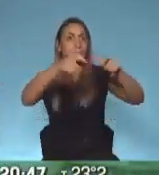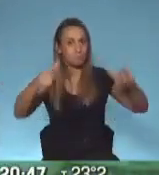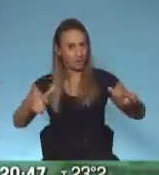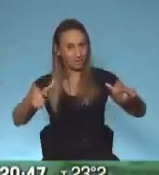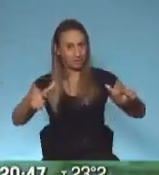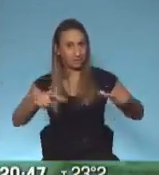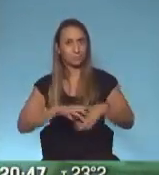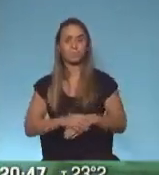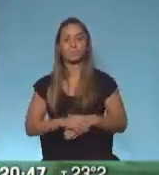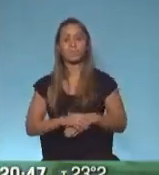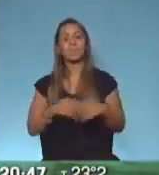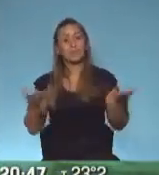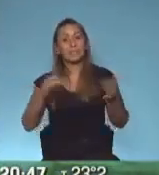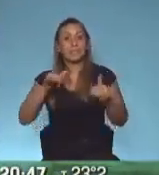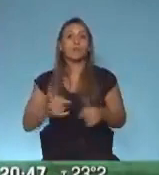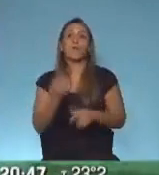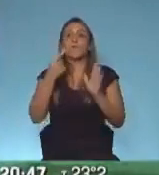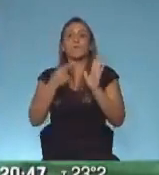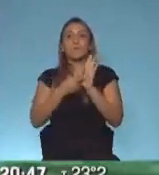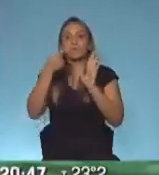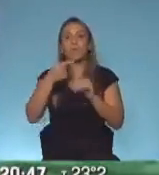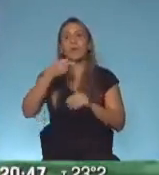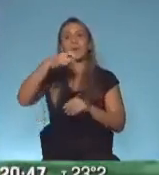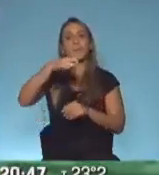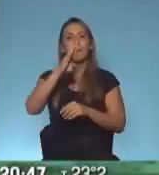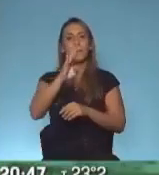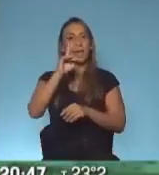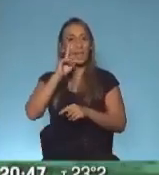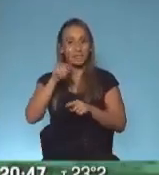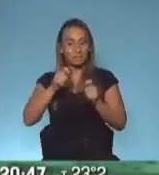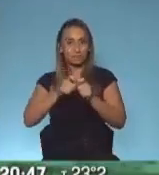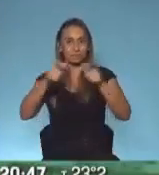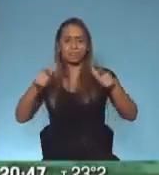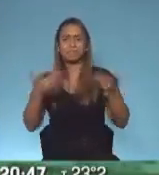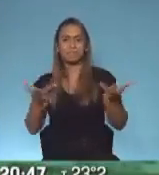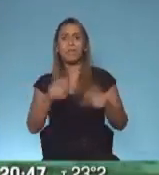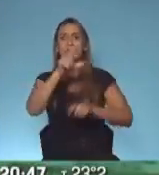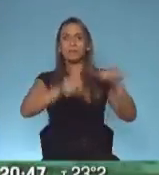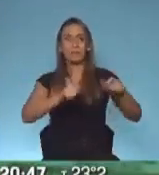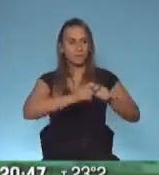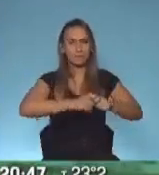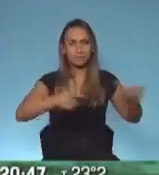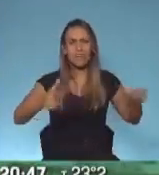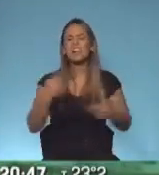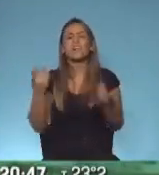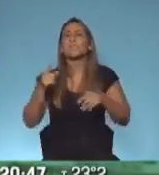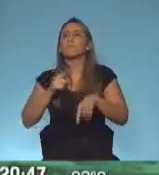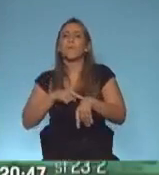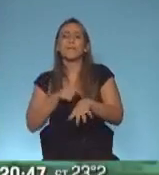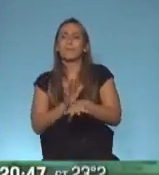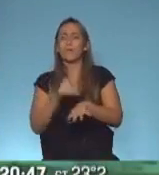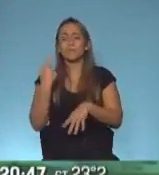Y sí, porque un punto caído de PBI son 400.000 personas que caen a la pobreza. ¿En qué momento naturalizamos estos números? ¿En qué